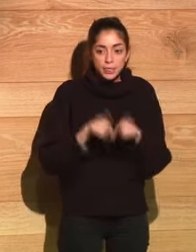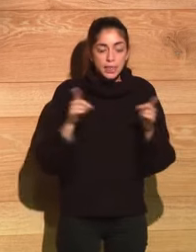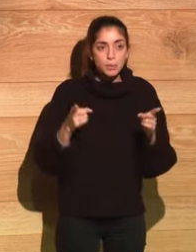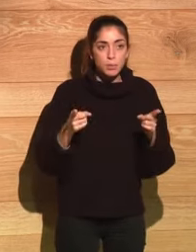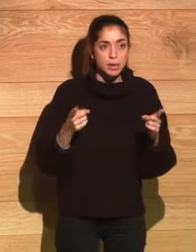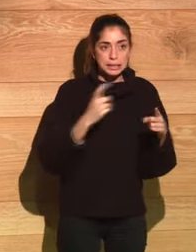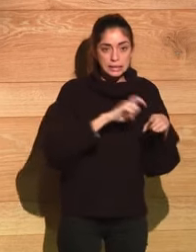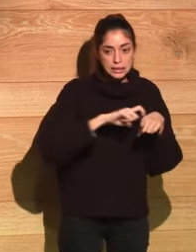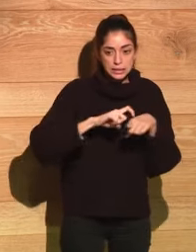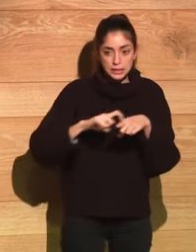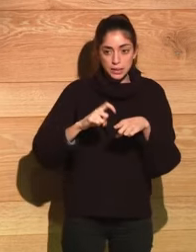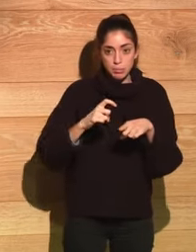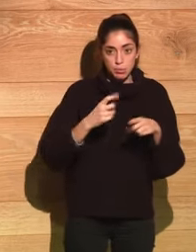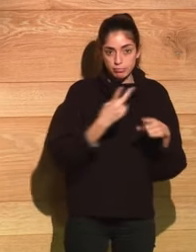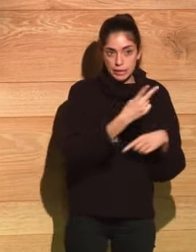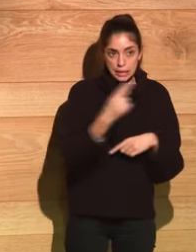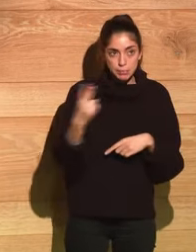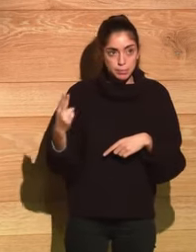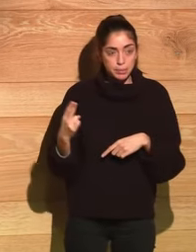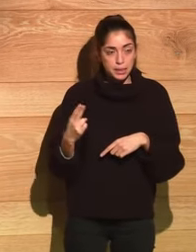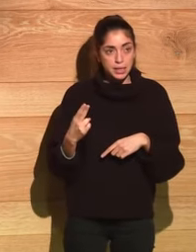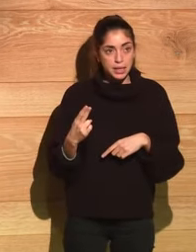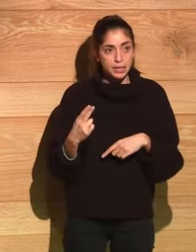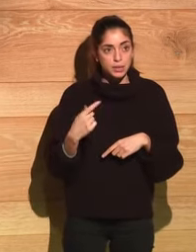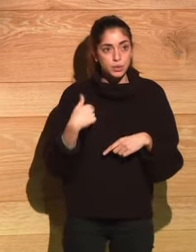cualquier tipo, ¿no? de relación humana,